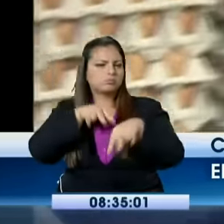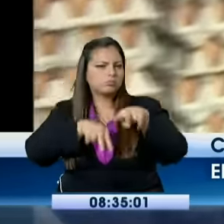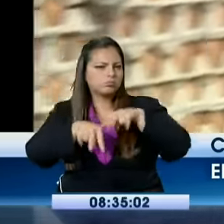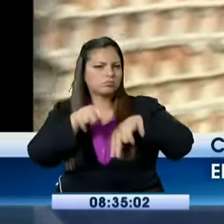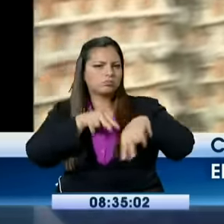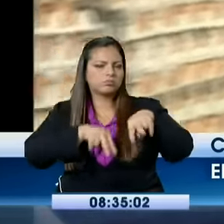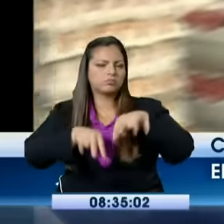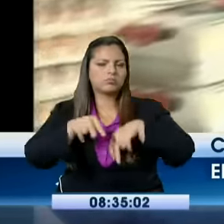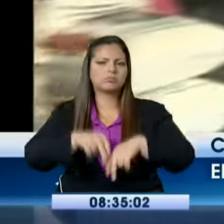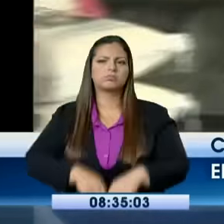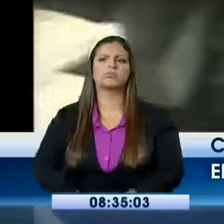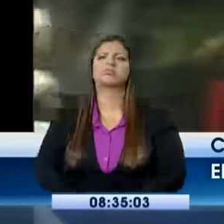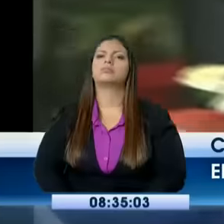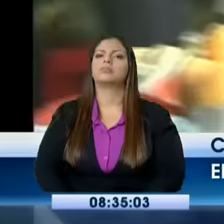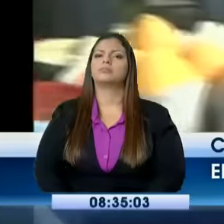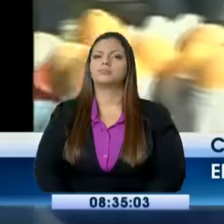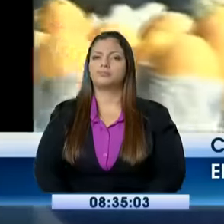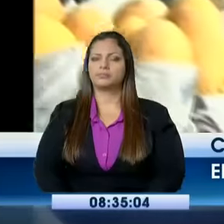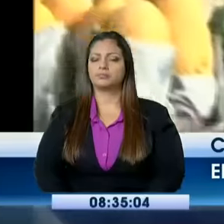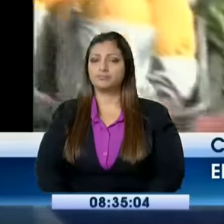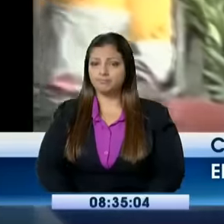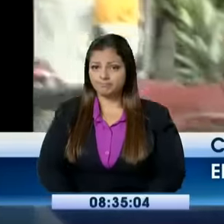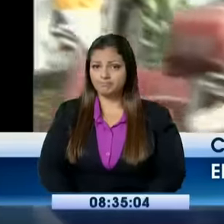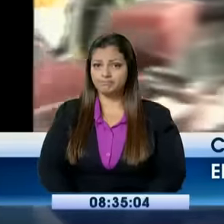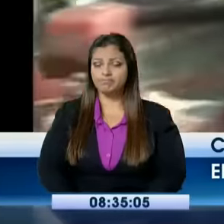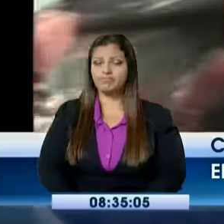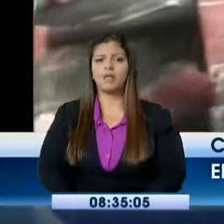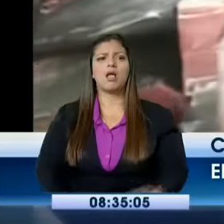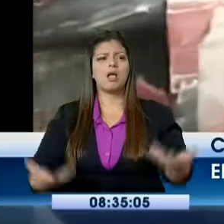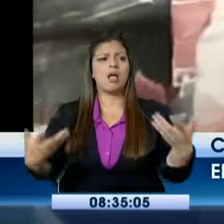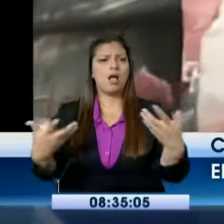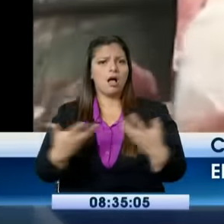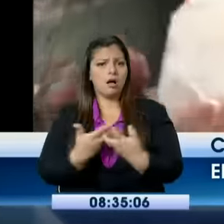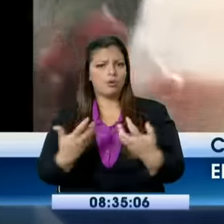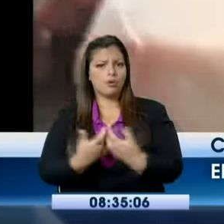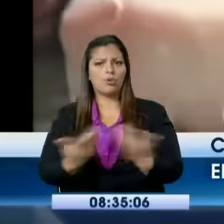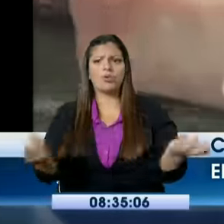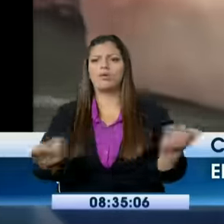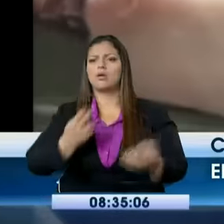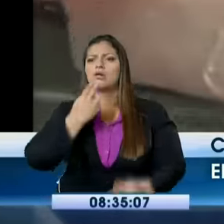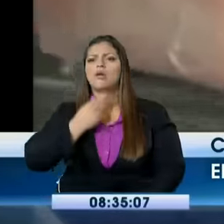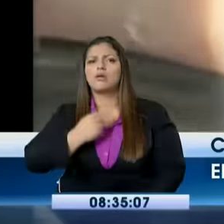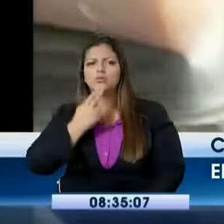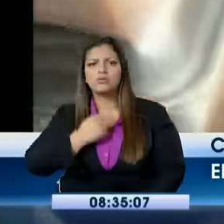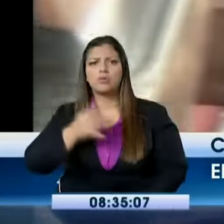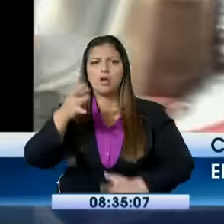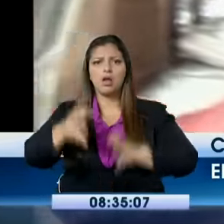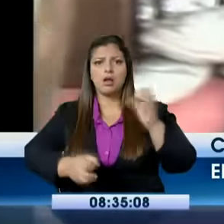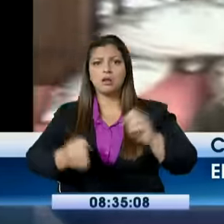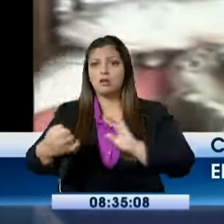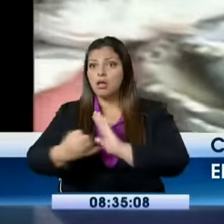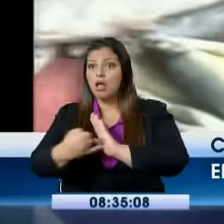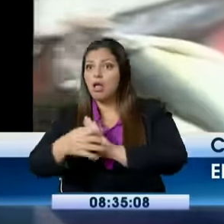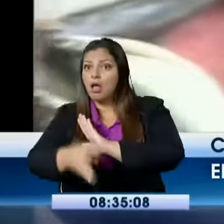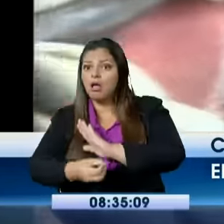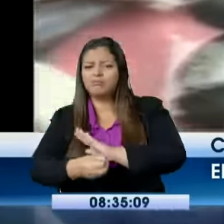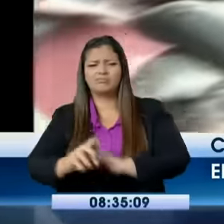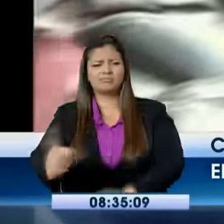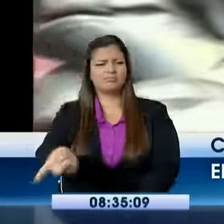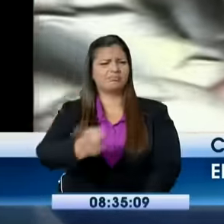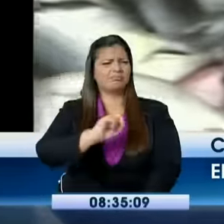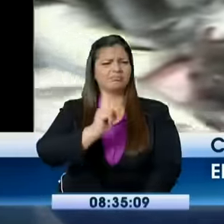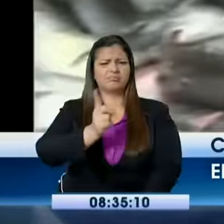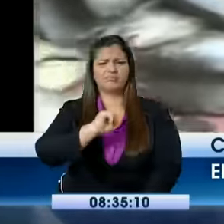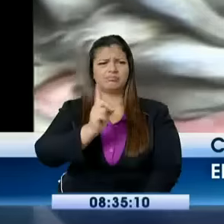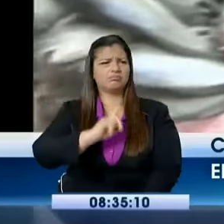Los productos de primera necesidad no tienen que incrementar el precio por el IVA. Correcto, así es. Nosotros por eso estamos haciendo este operativo de control